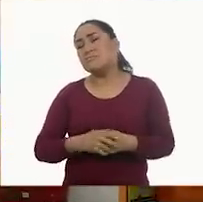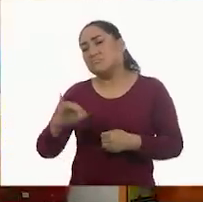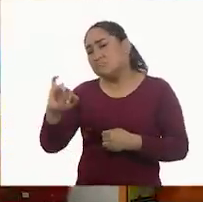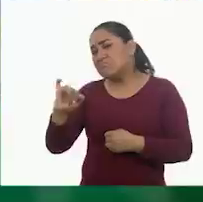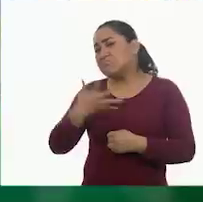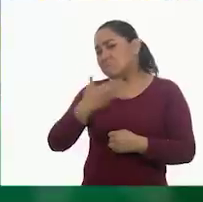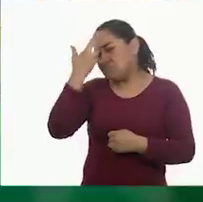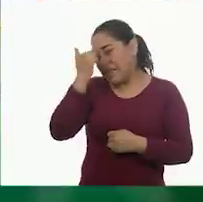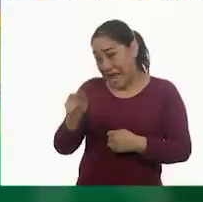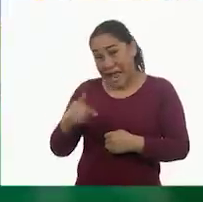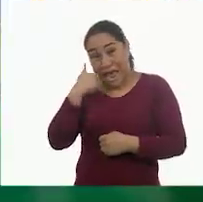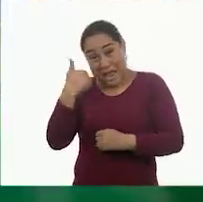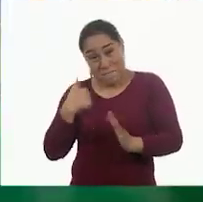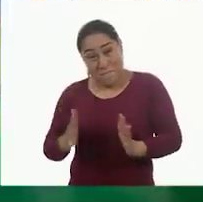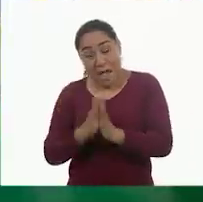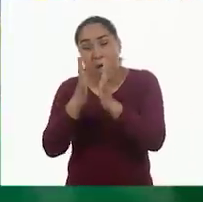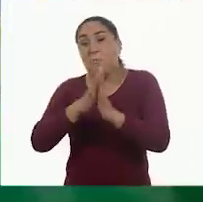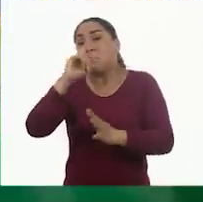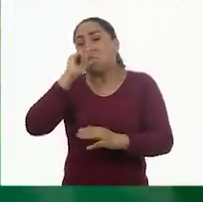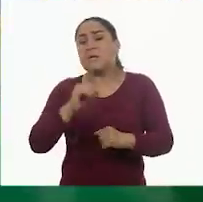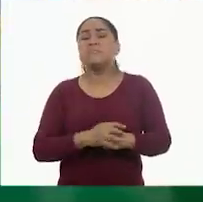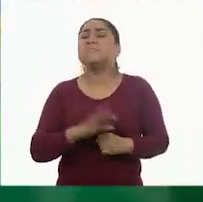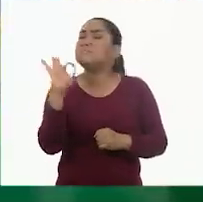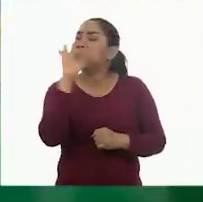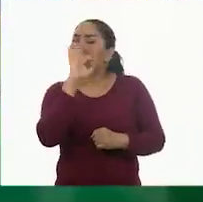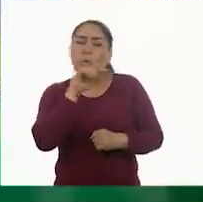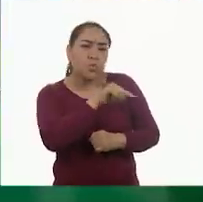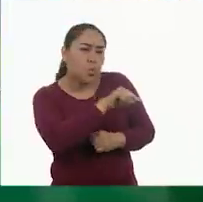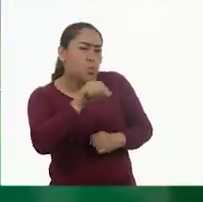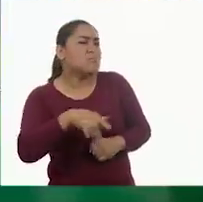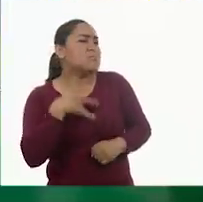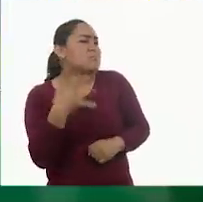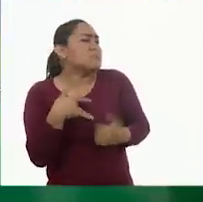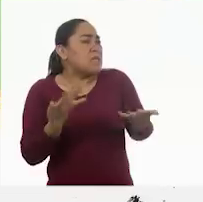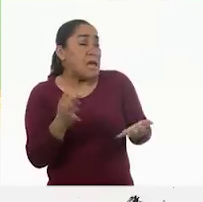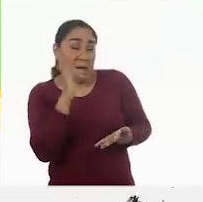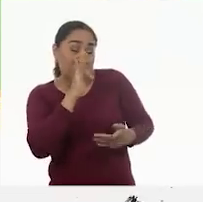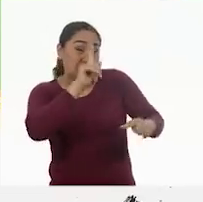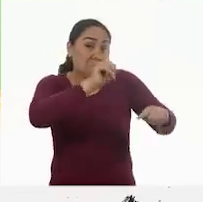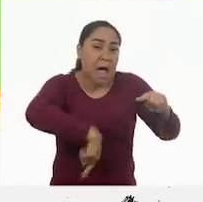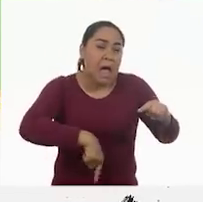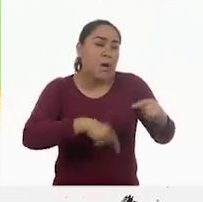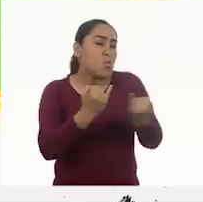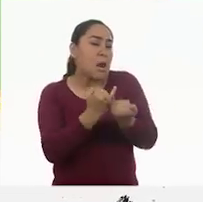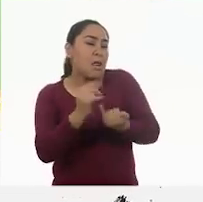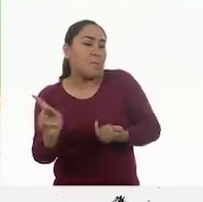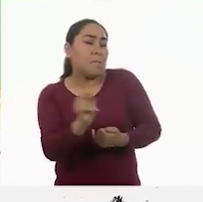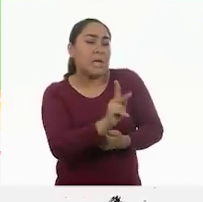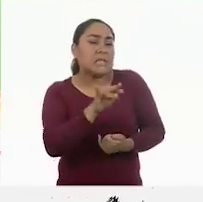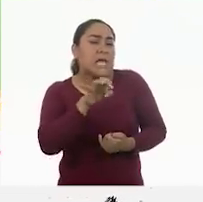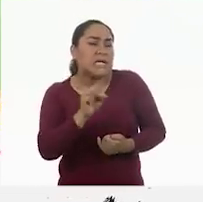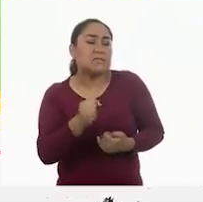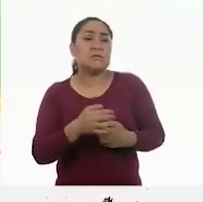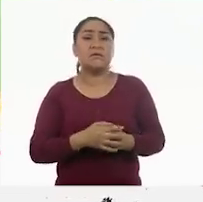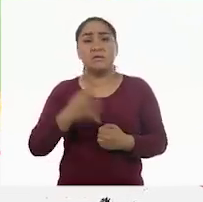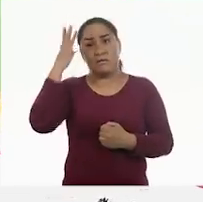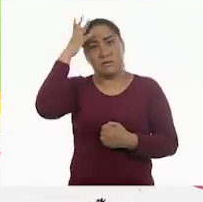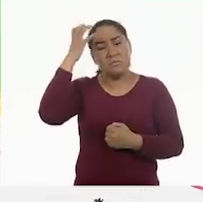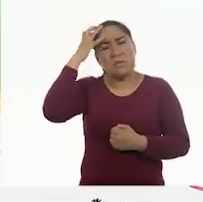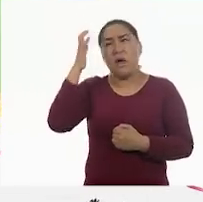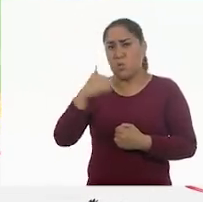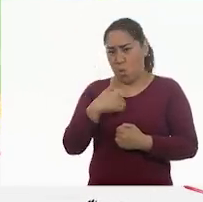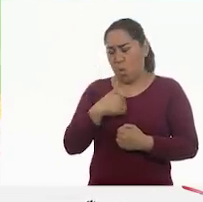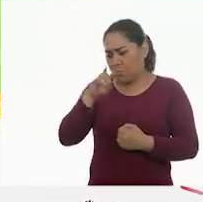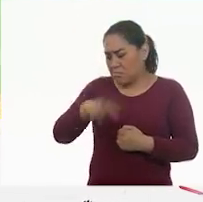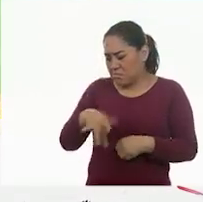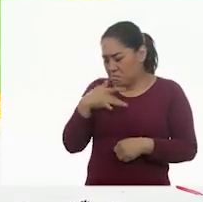hubiera gustado. ¿Ustedes cómo se hubieran sentido si hubieran sido Inés? Yo muy mal. Yo también. Pues me estaban privando de algo